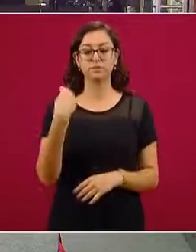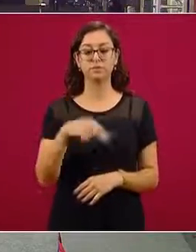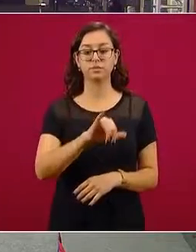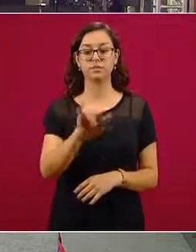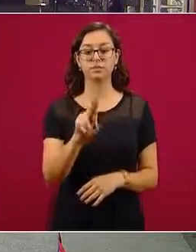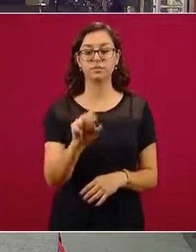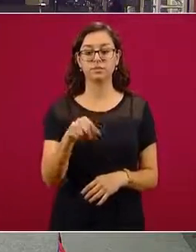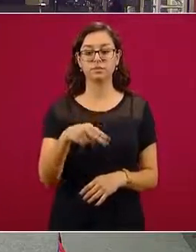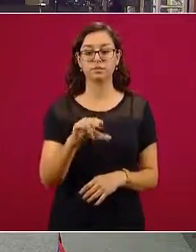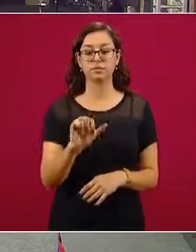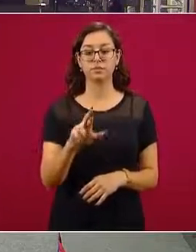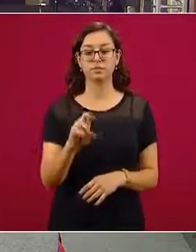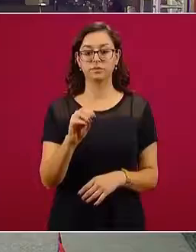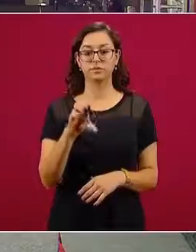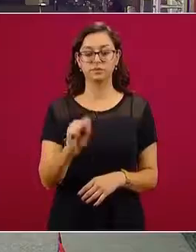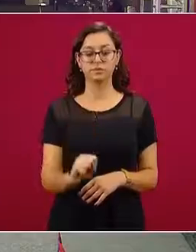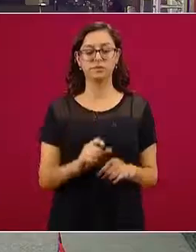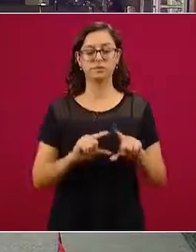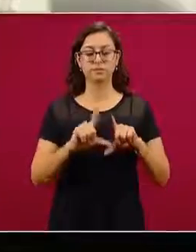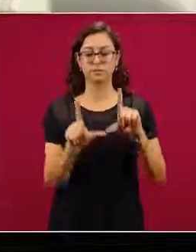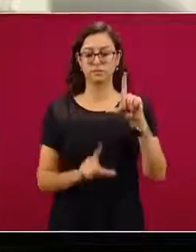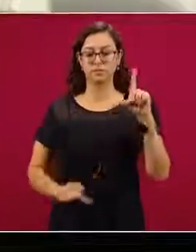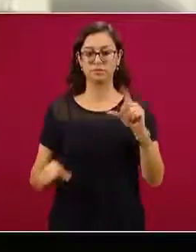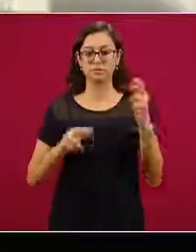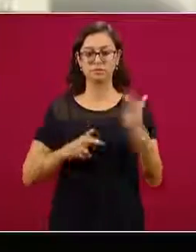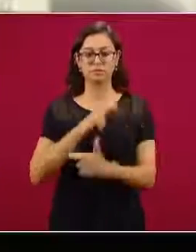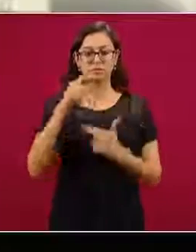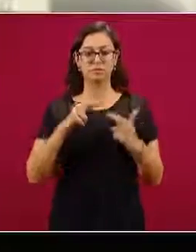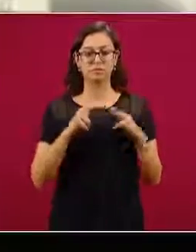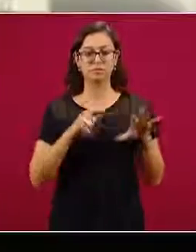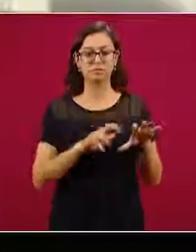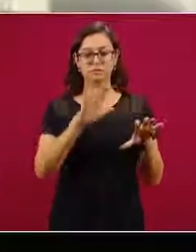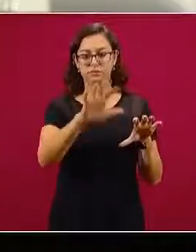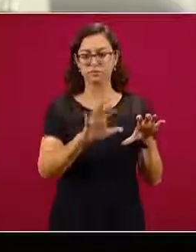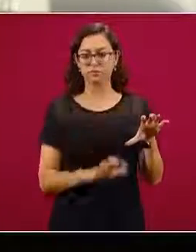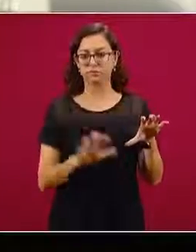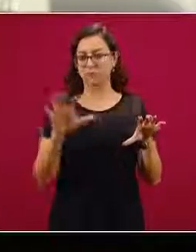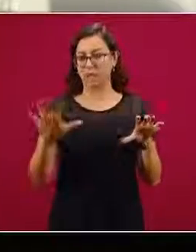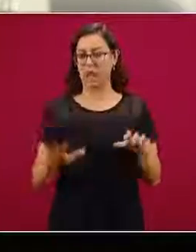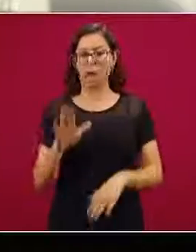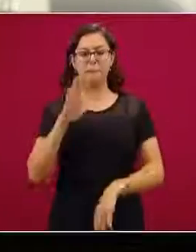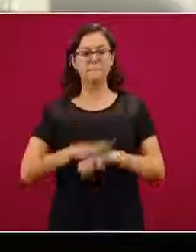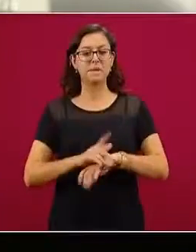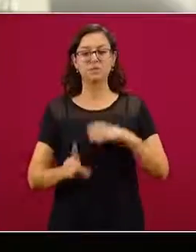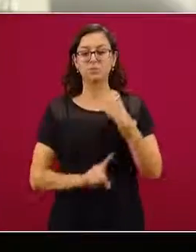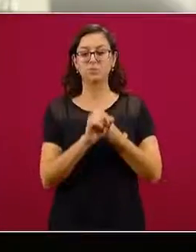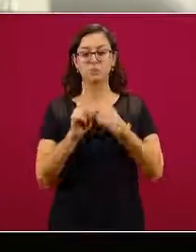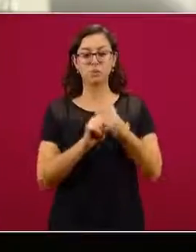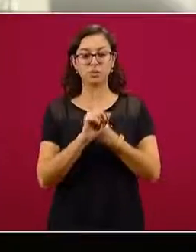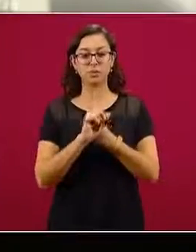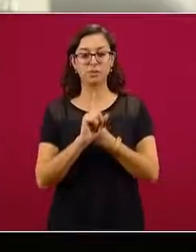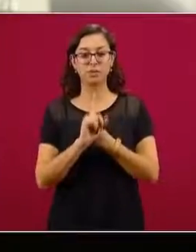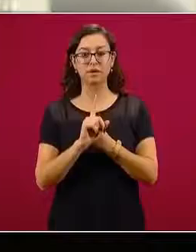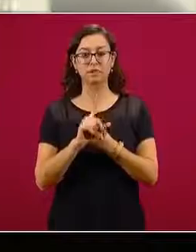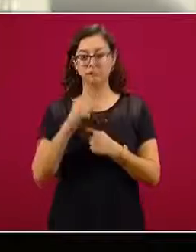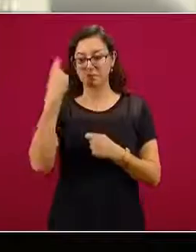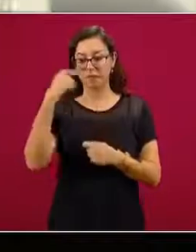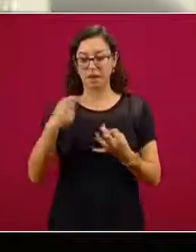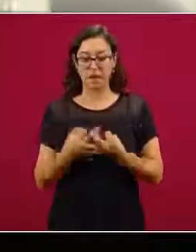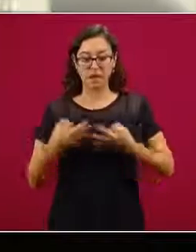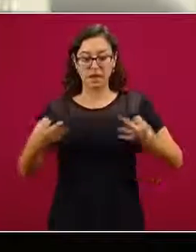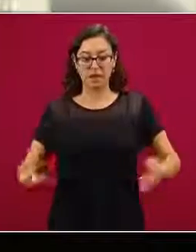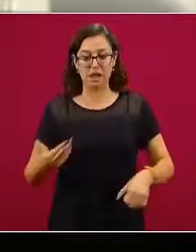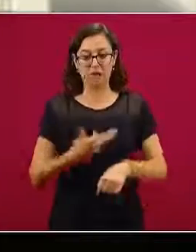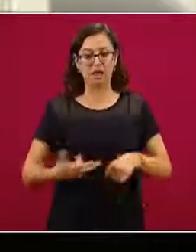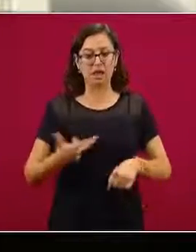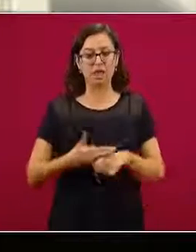de AM de Querétaro. ¿Qué regiones del país son las que estima que tienen más problemas en el manejo del suelo